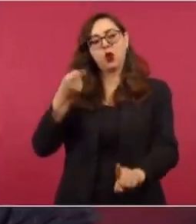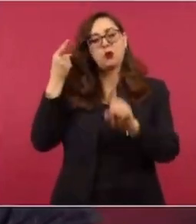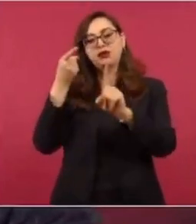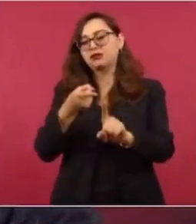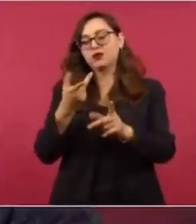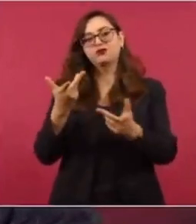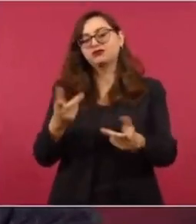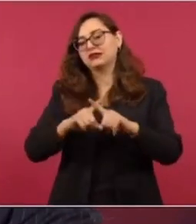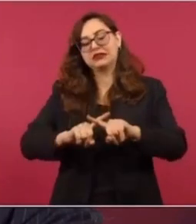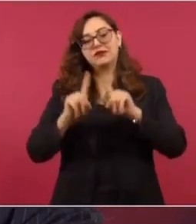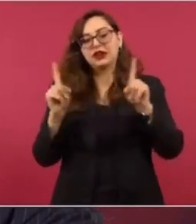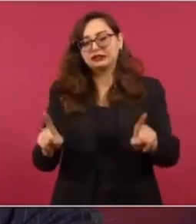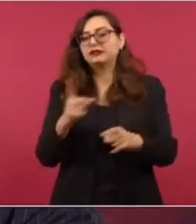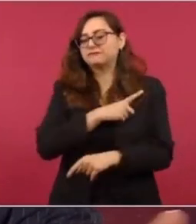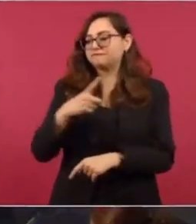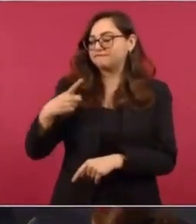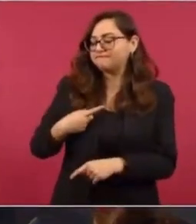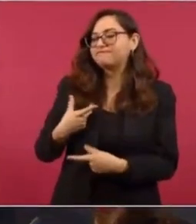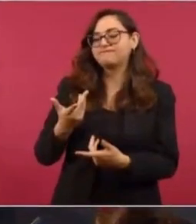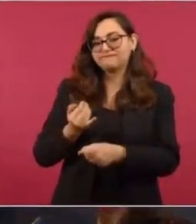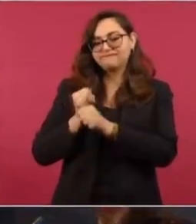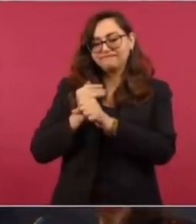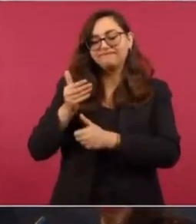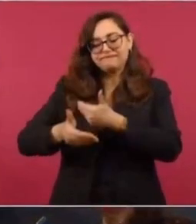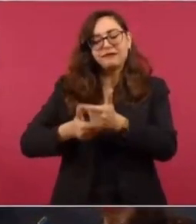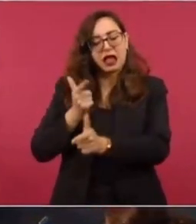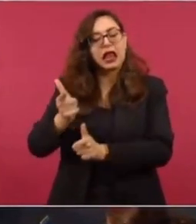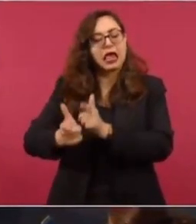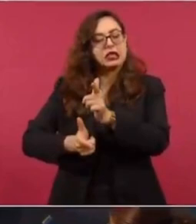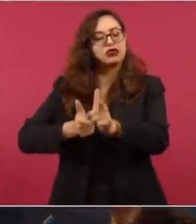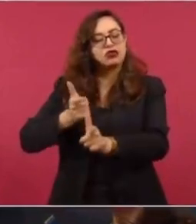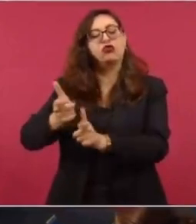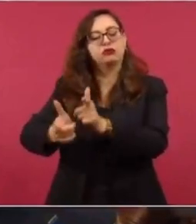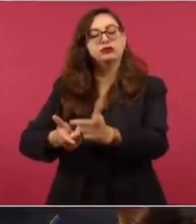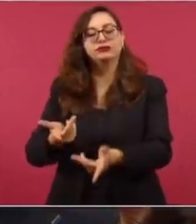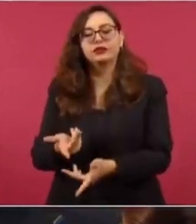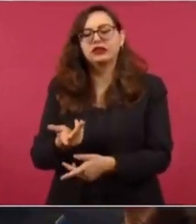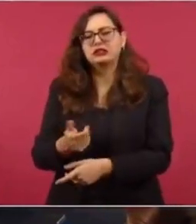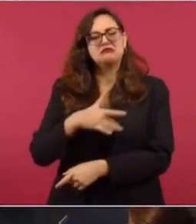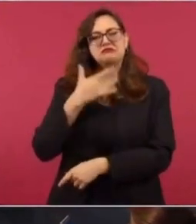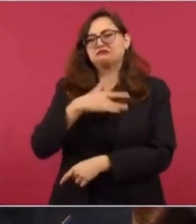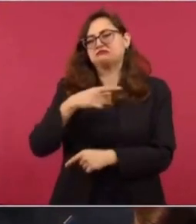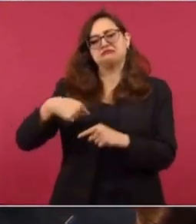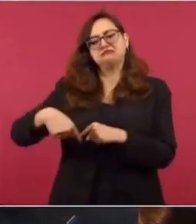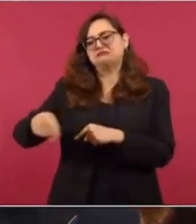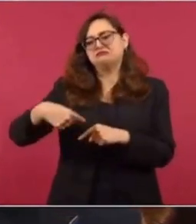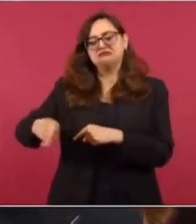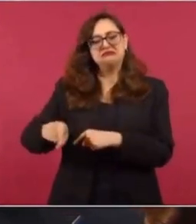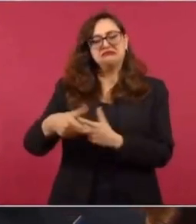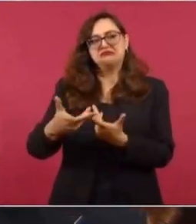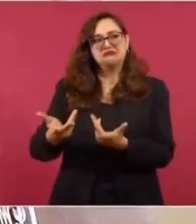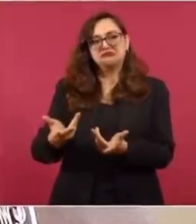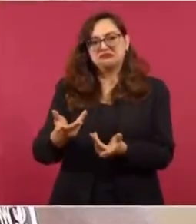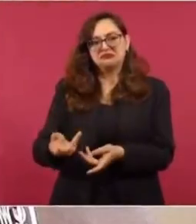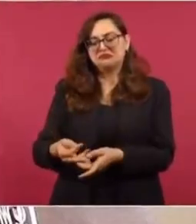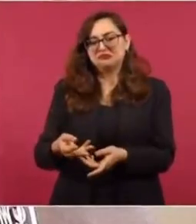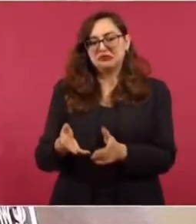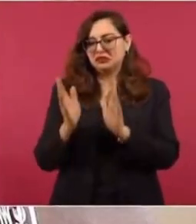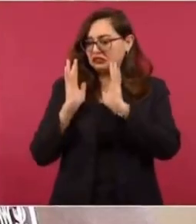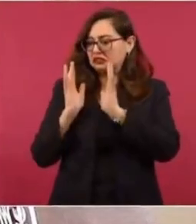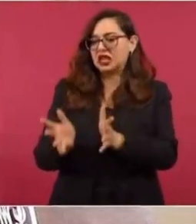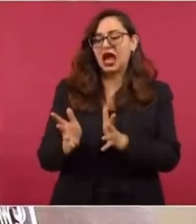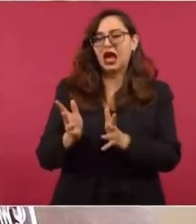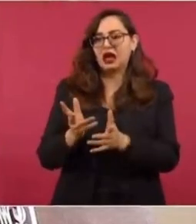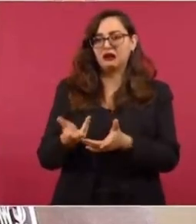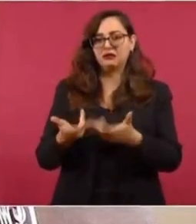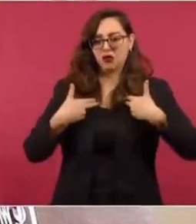su momento como la principal indicación. Pero va muy bien, es probable que falten ya muy pocas semanas para que se complete la muestra, es decir, el tamaño